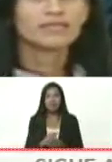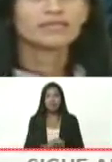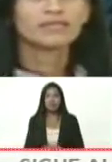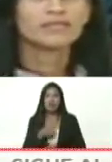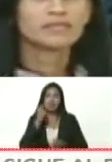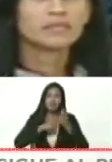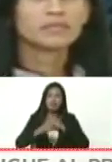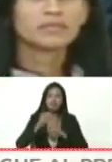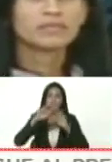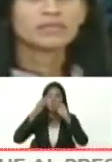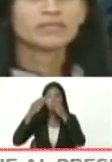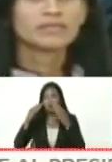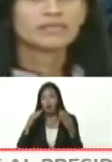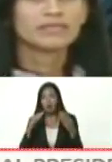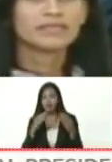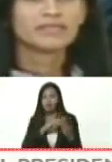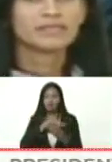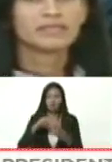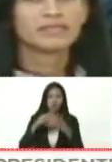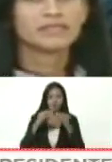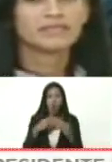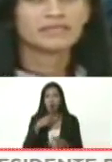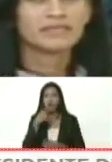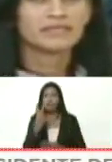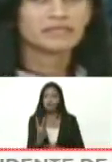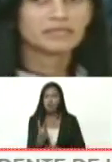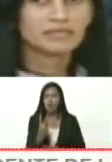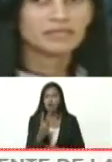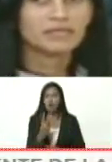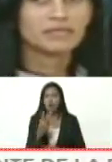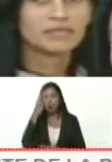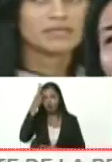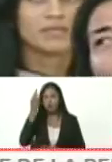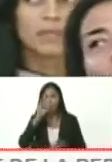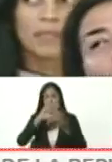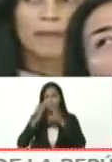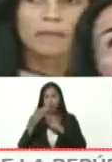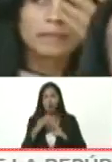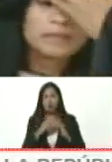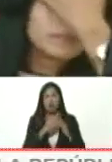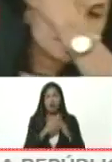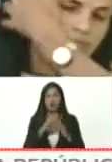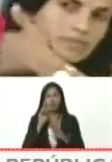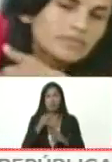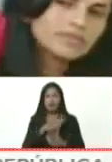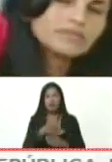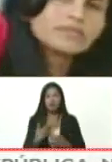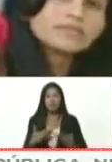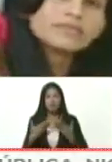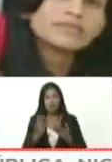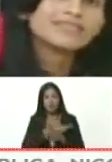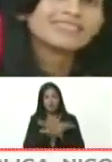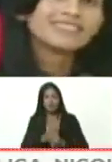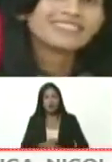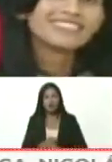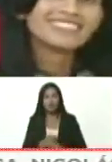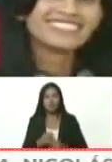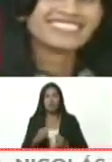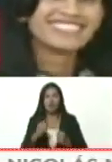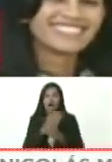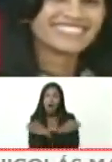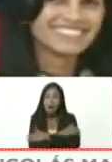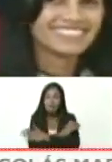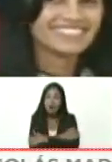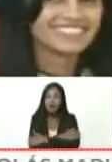ofensiva comunal. De parte de todos los voceros y voceras del Consejo Comunal y de Comuna, queremos darle un fuerte abrazo